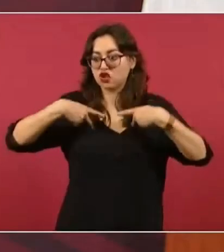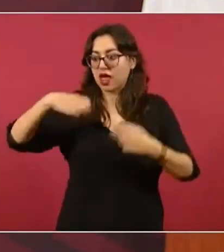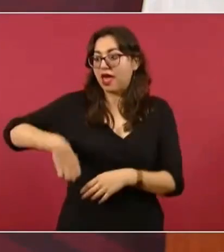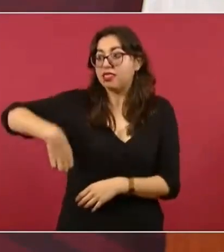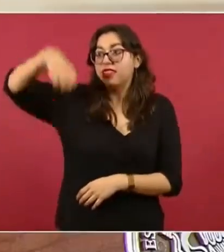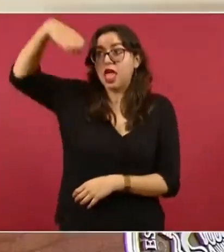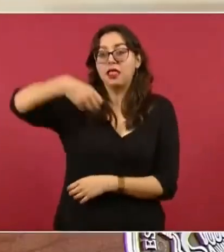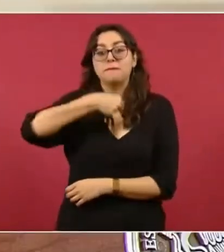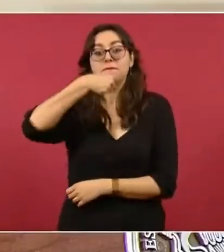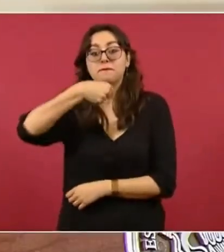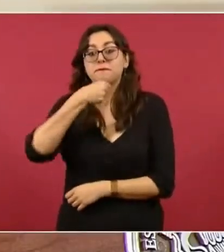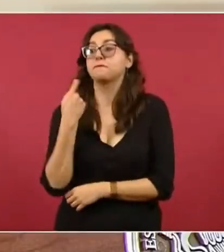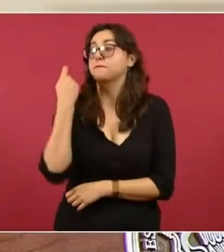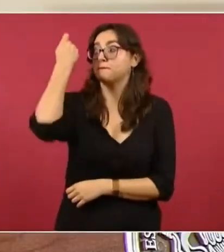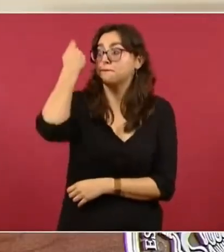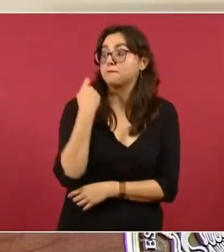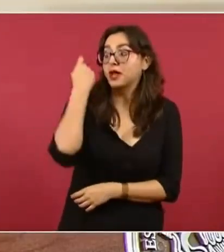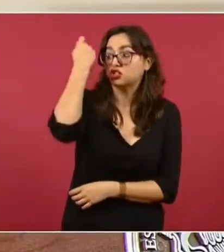contra.